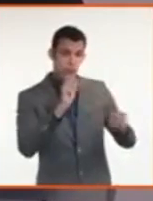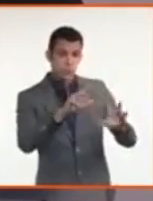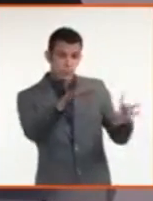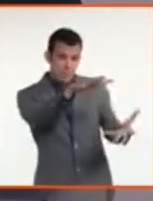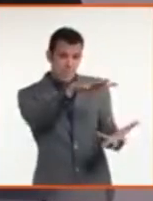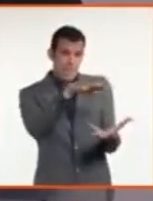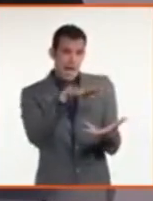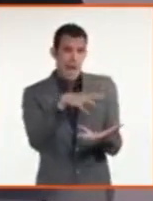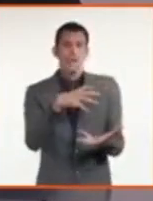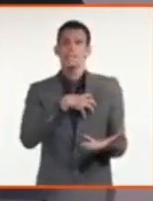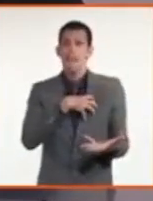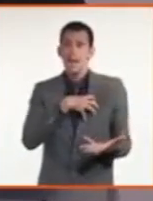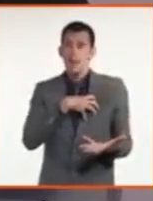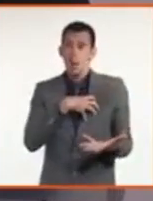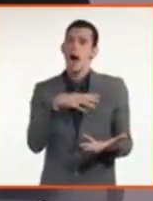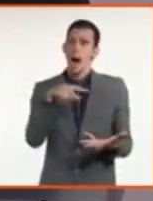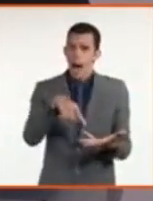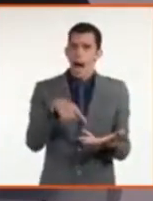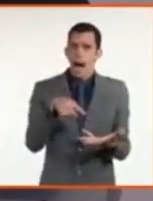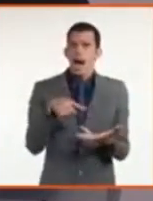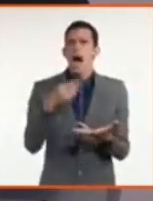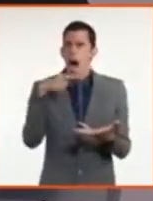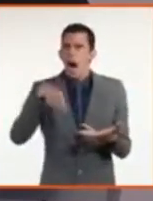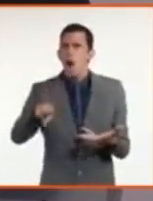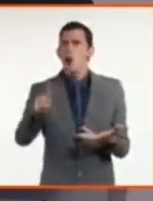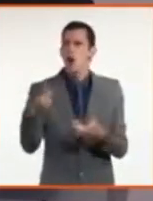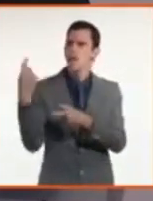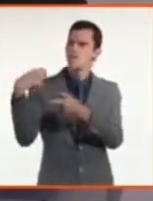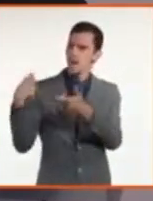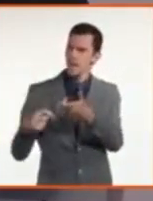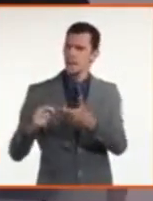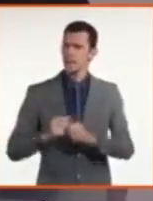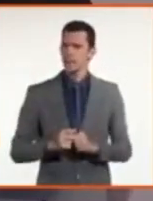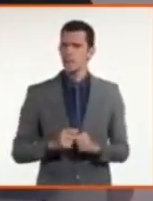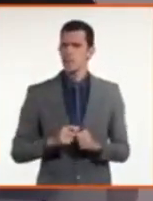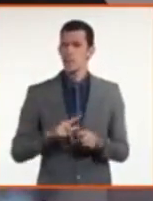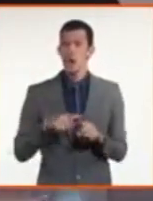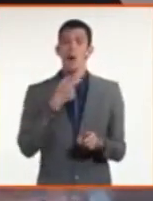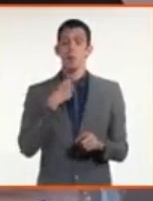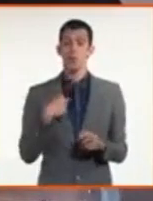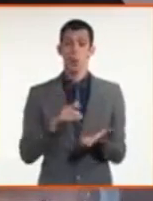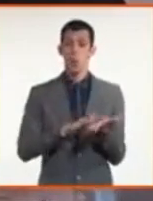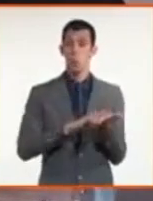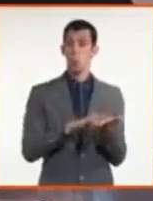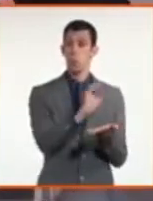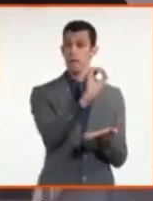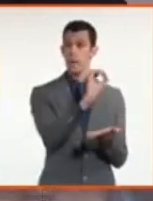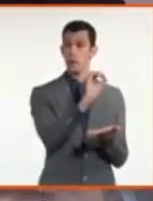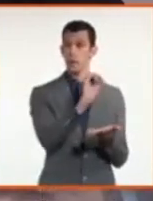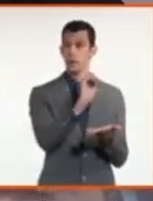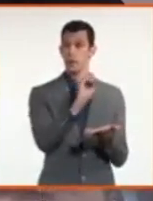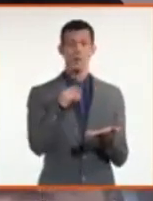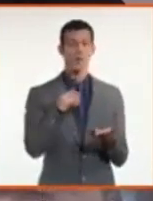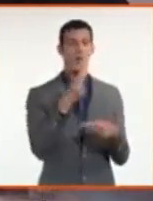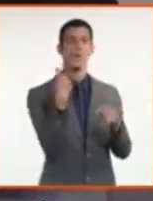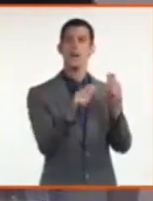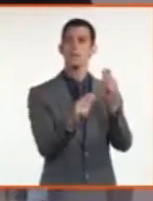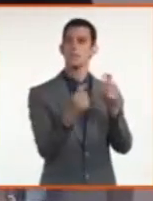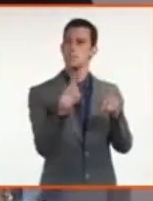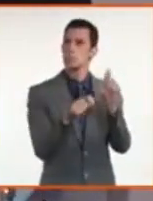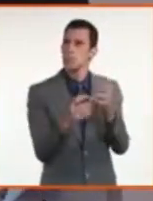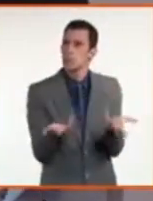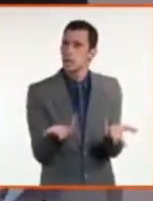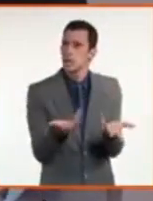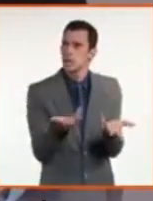antes de comprar y nosotros tenemos que crear una determinada capacidad para poder entonces tomar la decisión de salir a vender nosotros